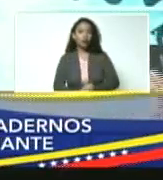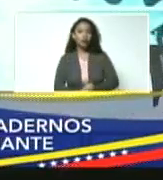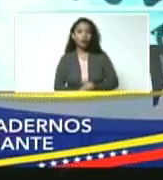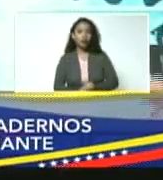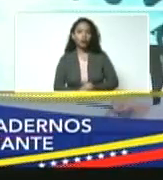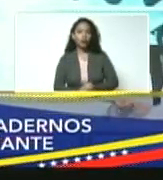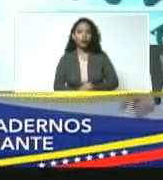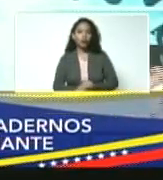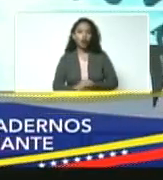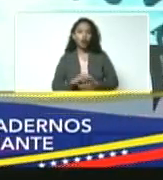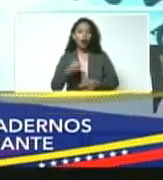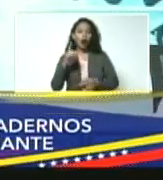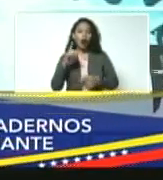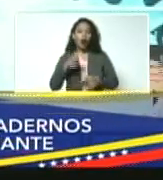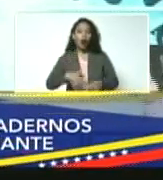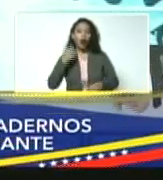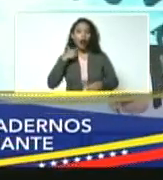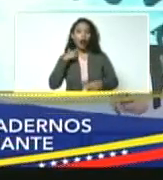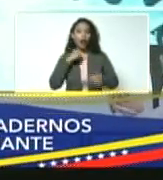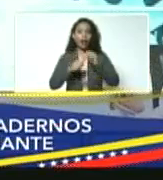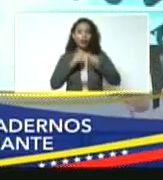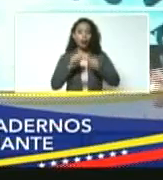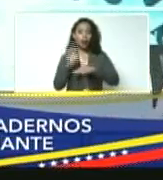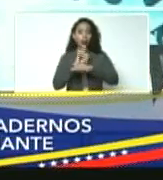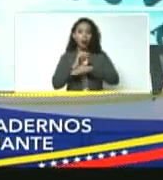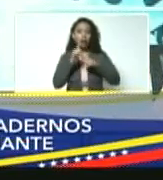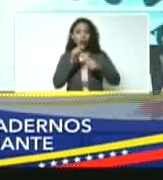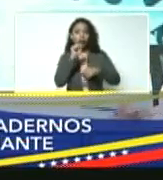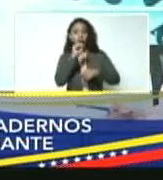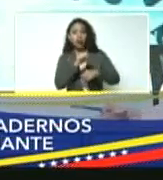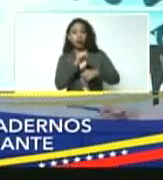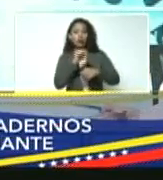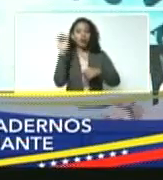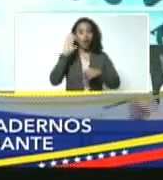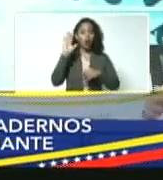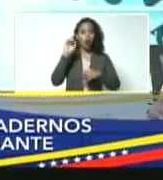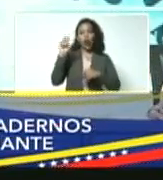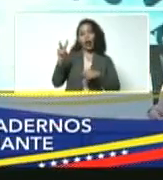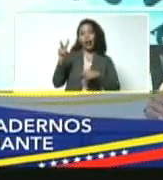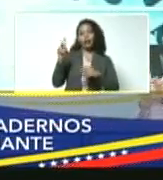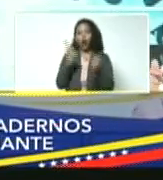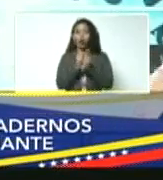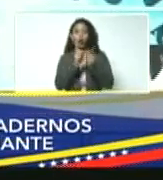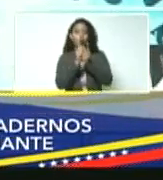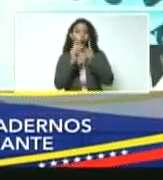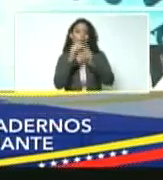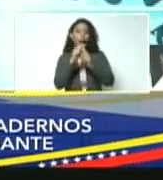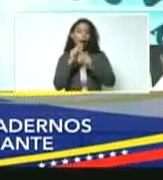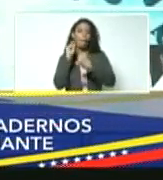general nos acostumbramos a escribir rápido. Bien, sí, chao, ok, nos vemos.